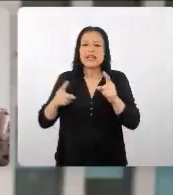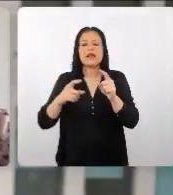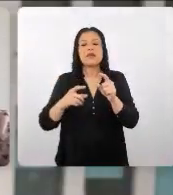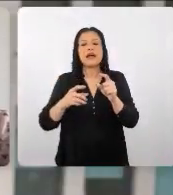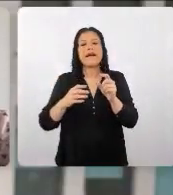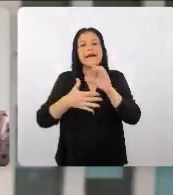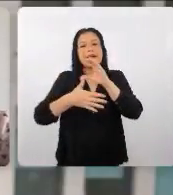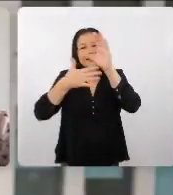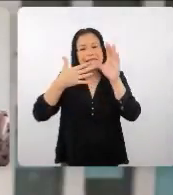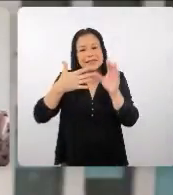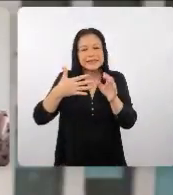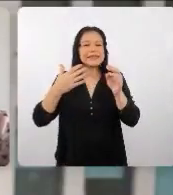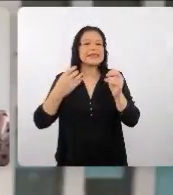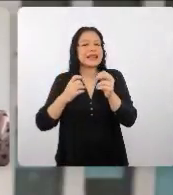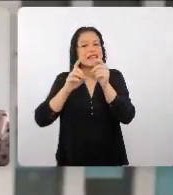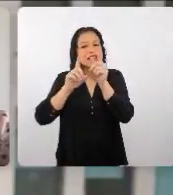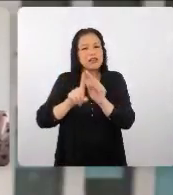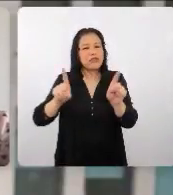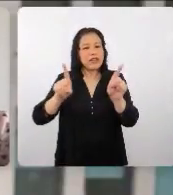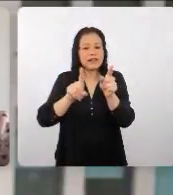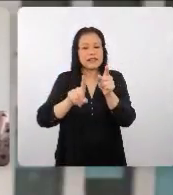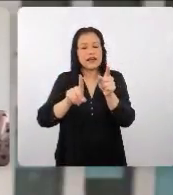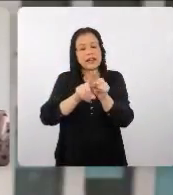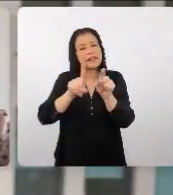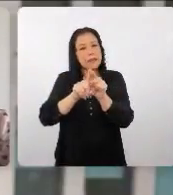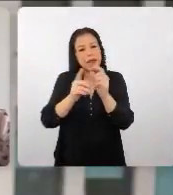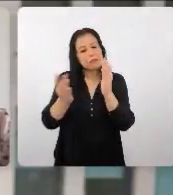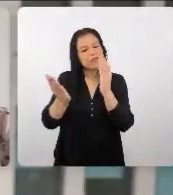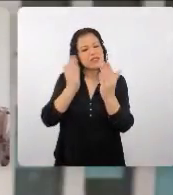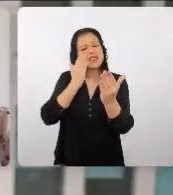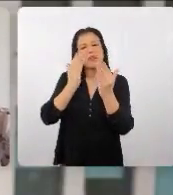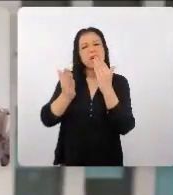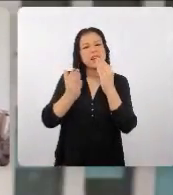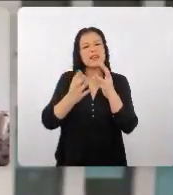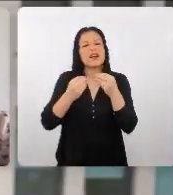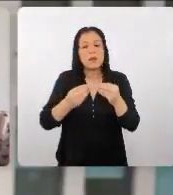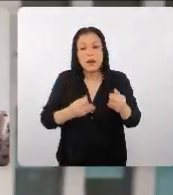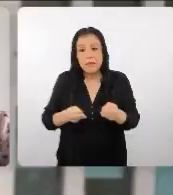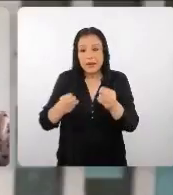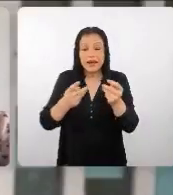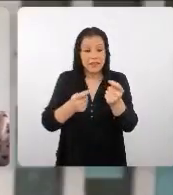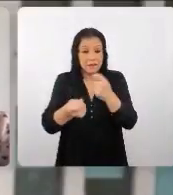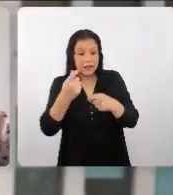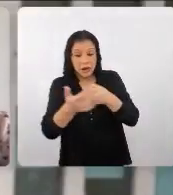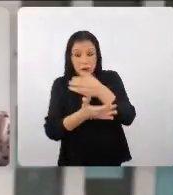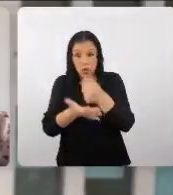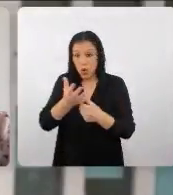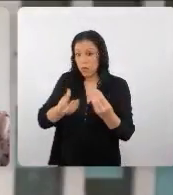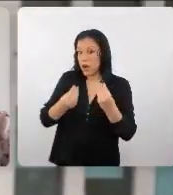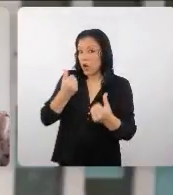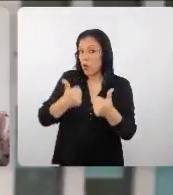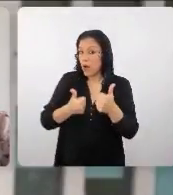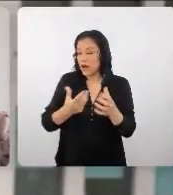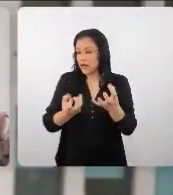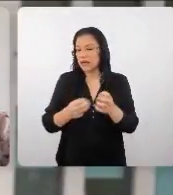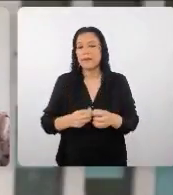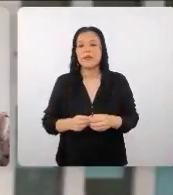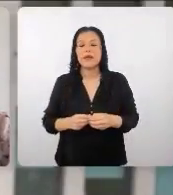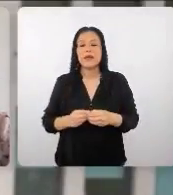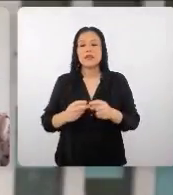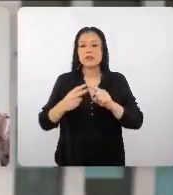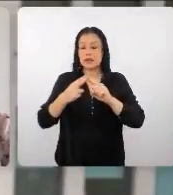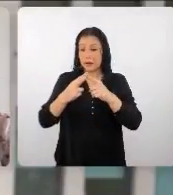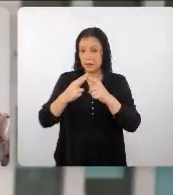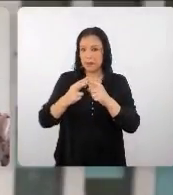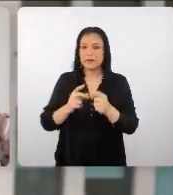comportamiento distinto y a la vez también se parecen en cuanto a la manera de negociación. Bueno, empecemos